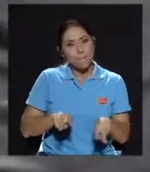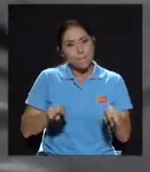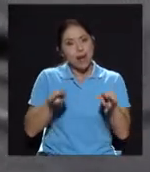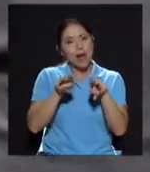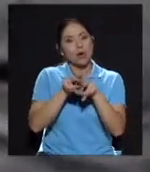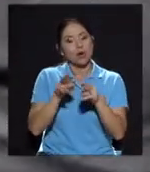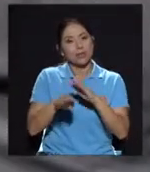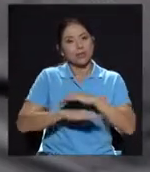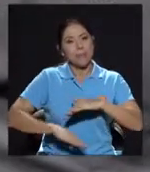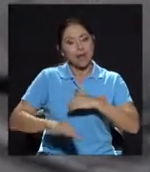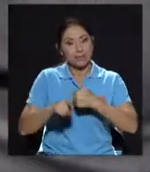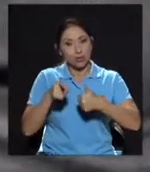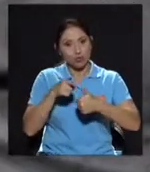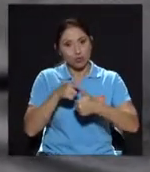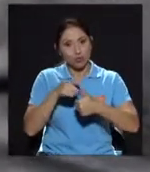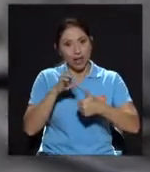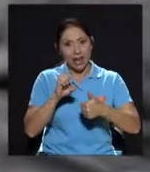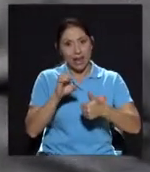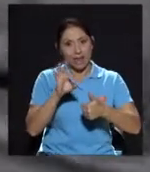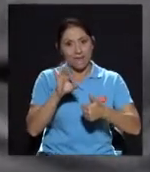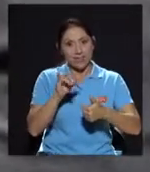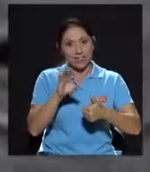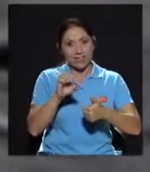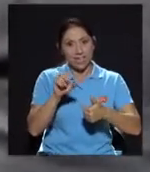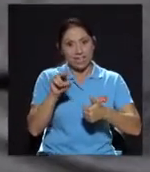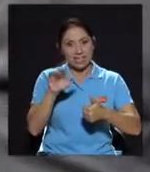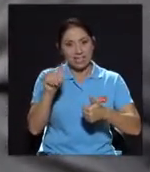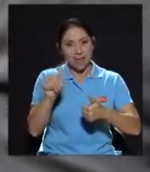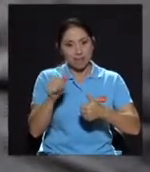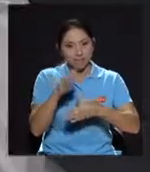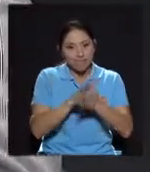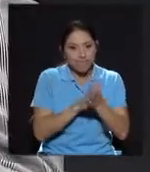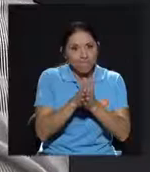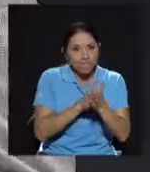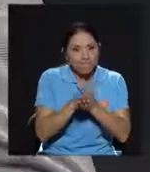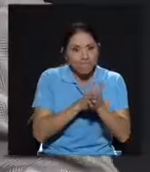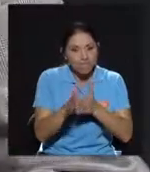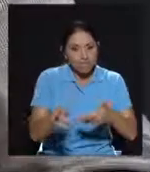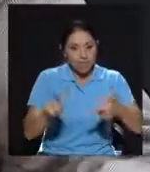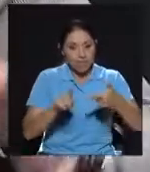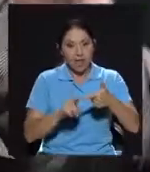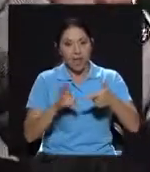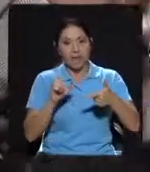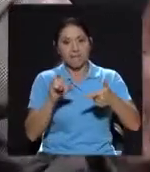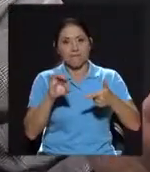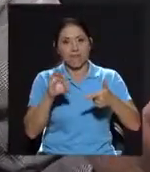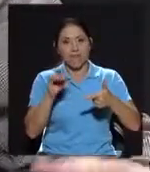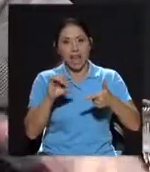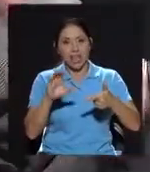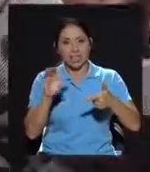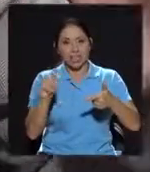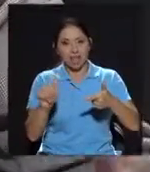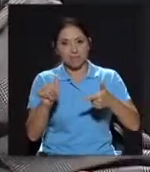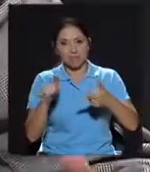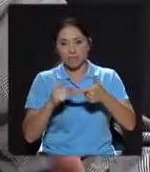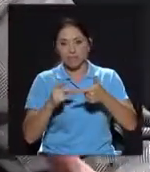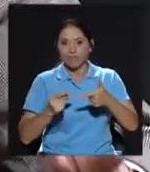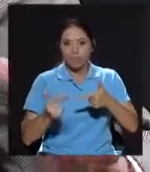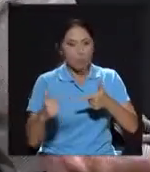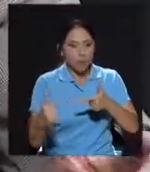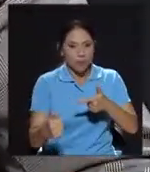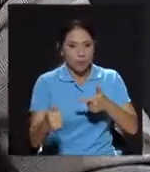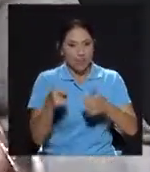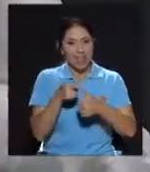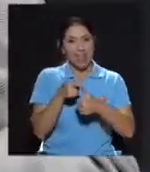eficiencia del estado la eficacia eficiencia es usar los recursos en su mejor uso alternativo